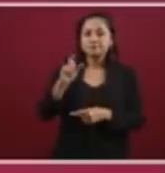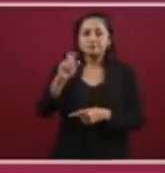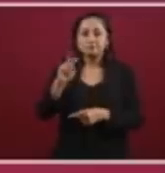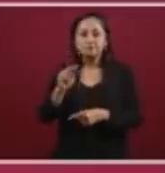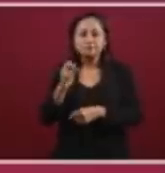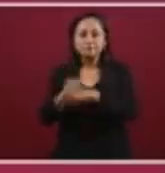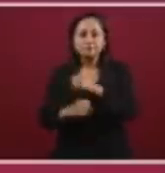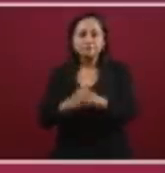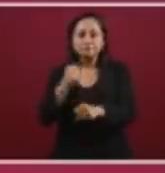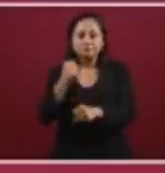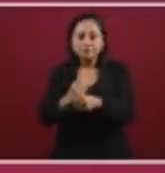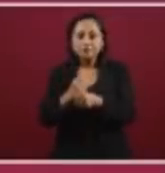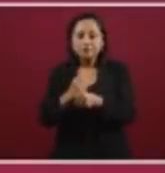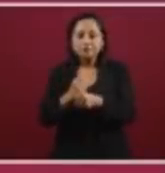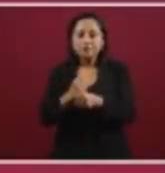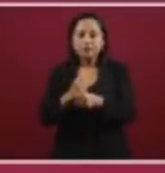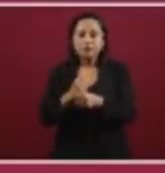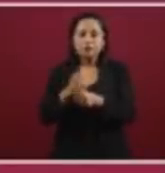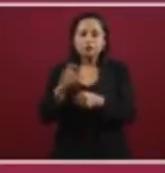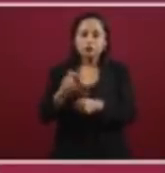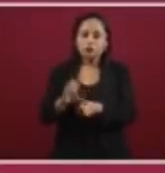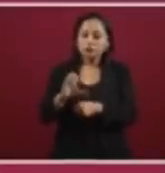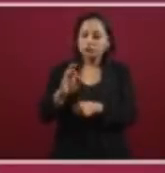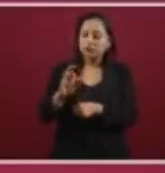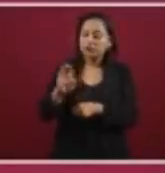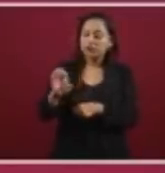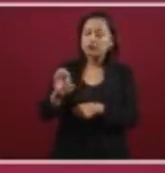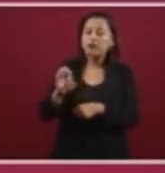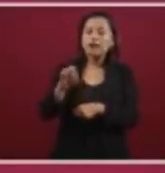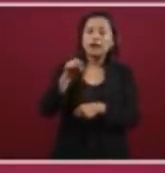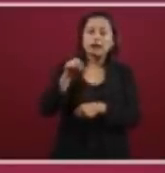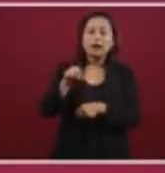electricidad era una empresa